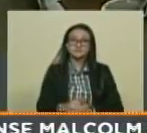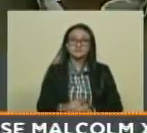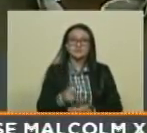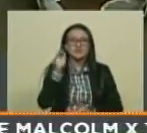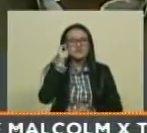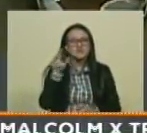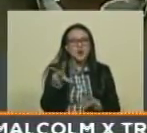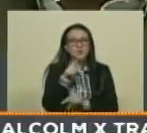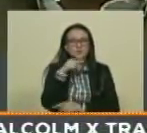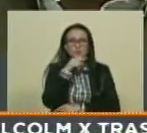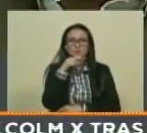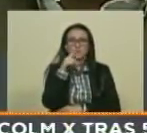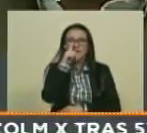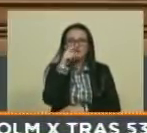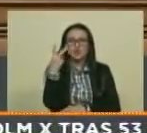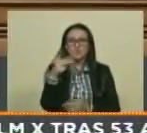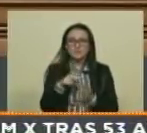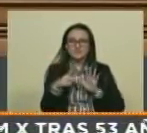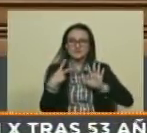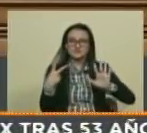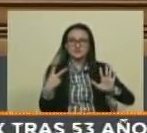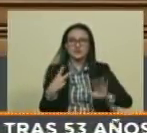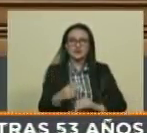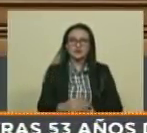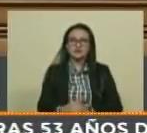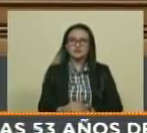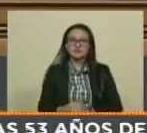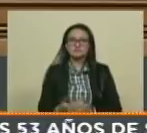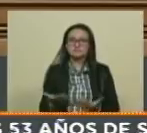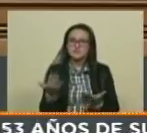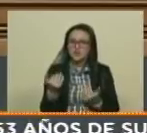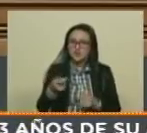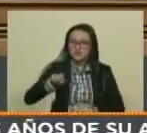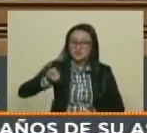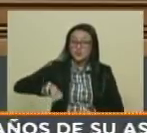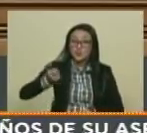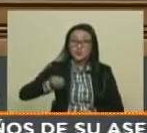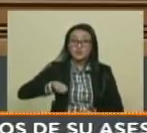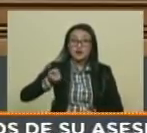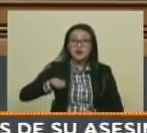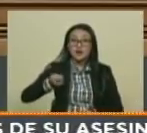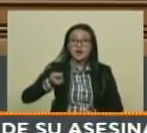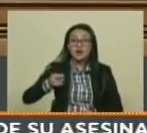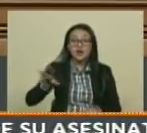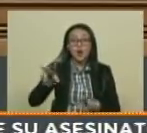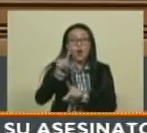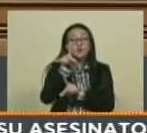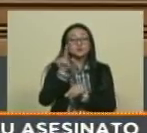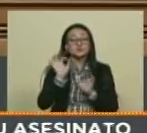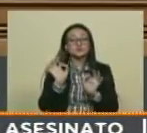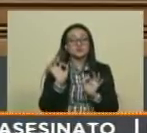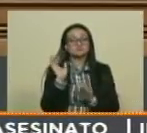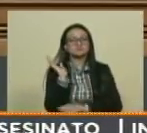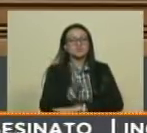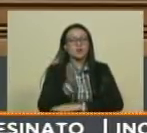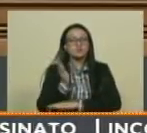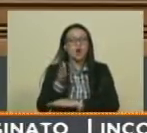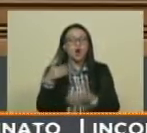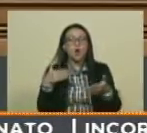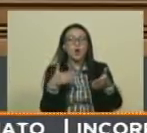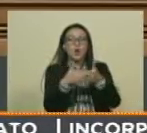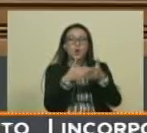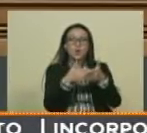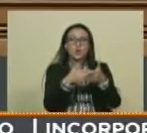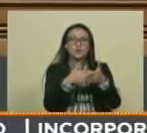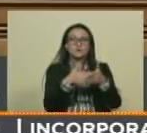del 11 de octubre del año 2017, solicitamos ante el Tribunal Undécimo de Funciones de Control la imputación en contra